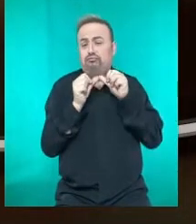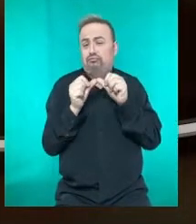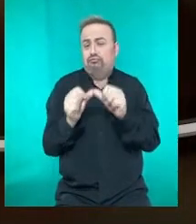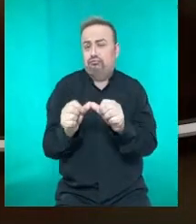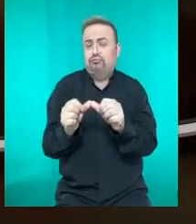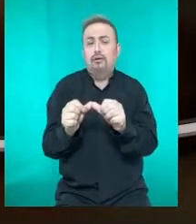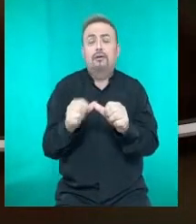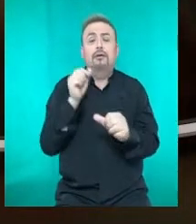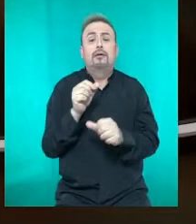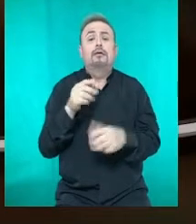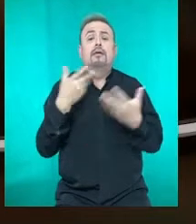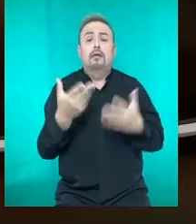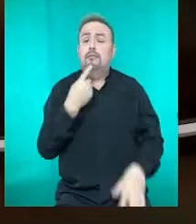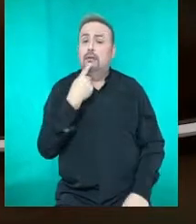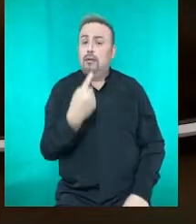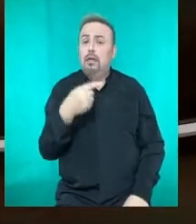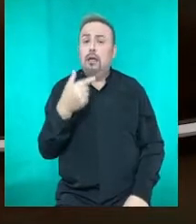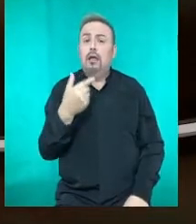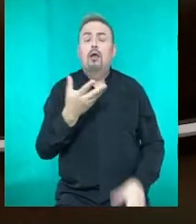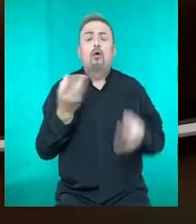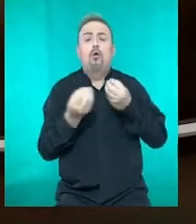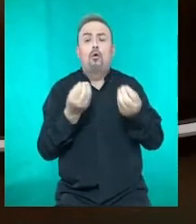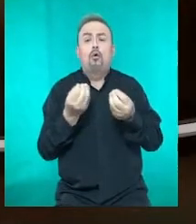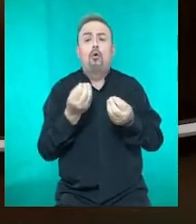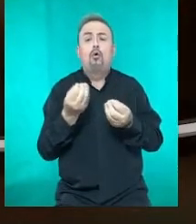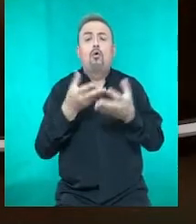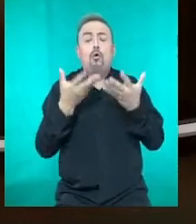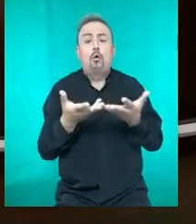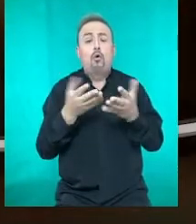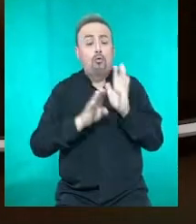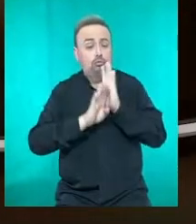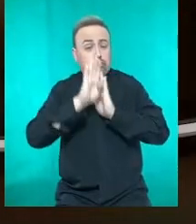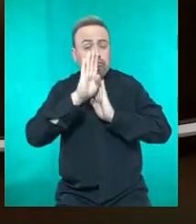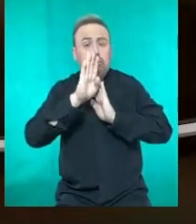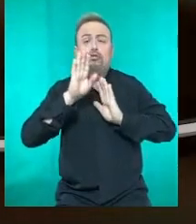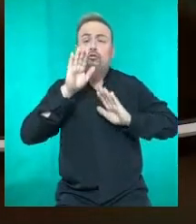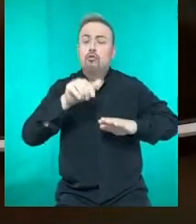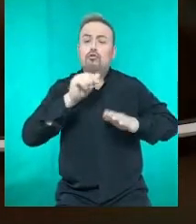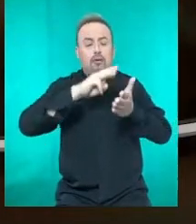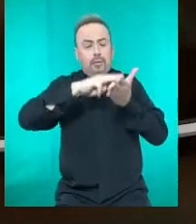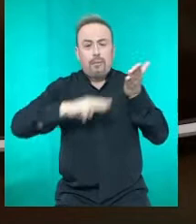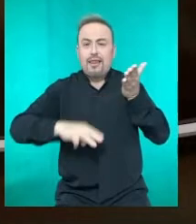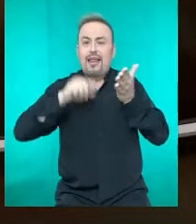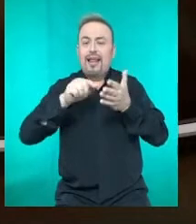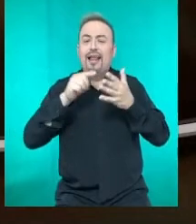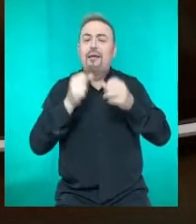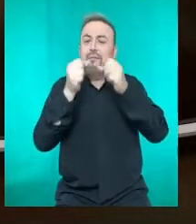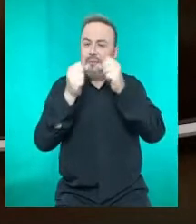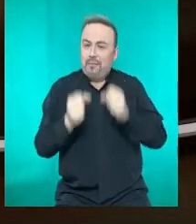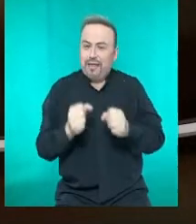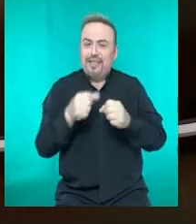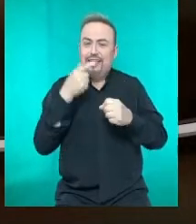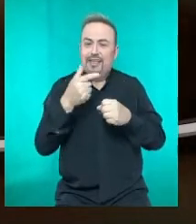de los primeros casos que quiero hablar y mostrar sobre desarrollos, sobre materiales y además la capacidad inventiva es